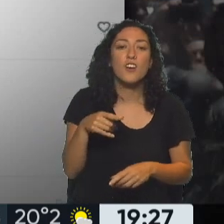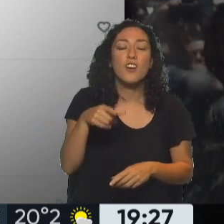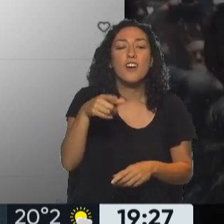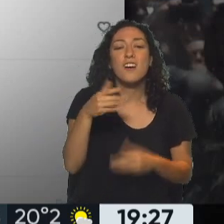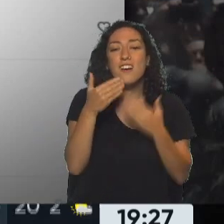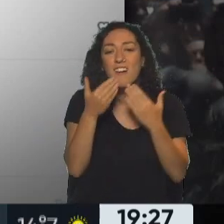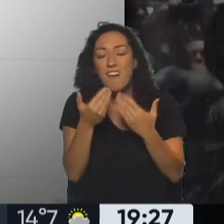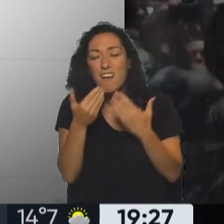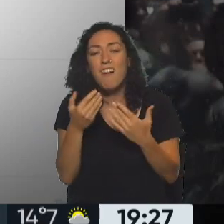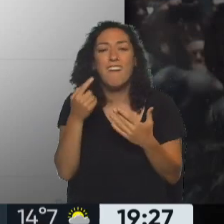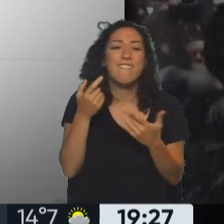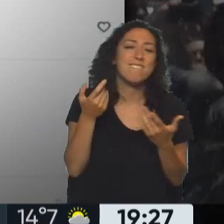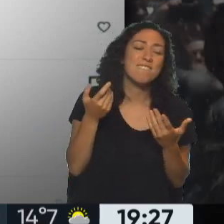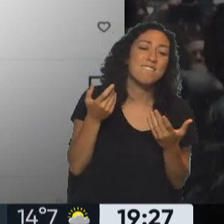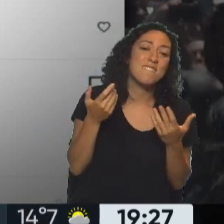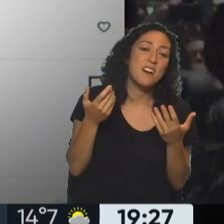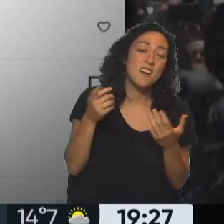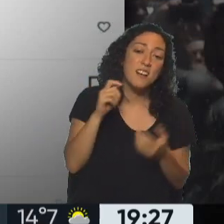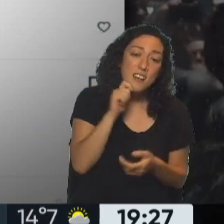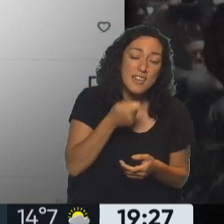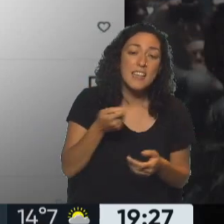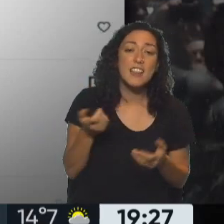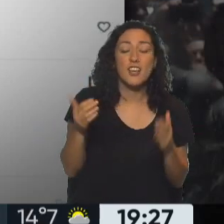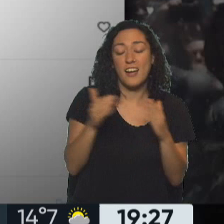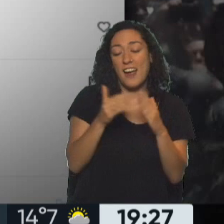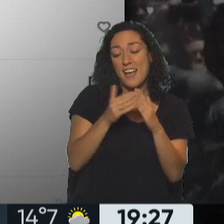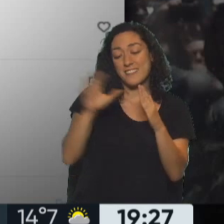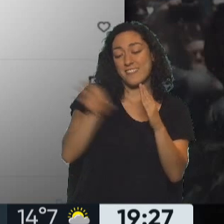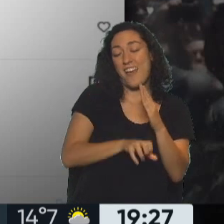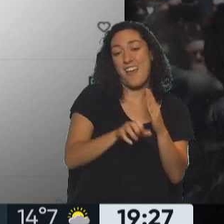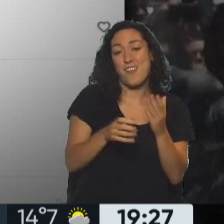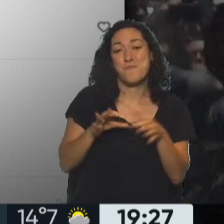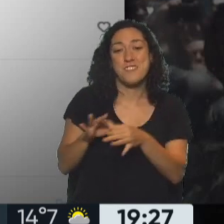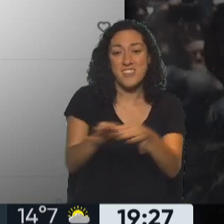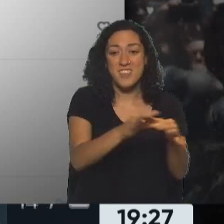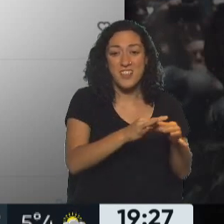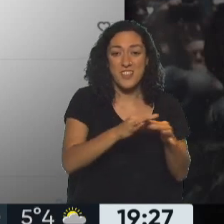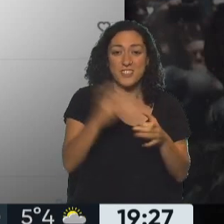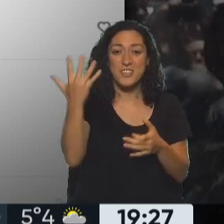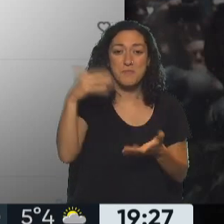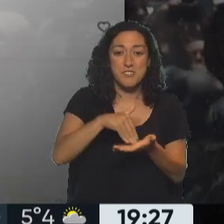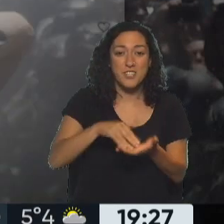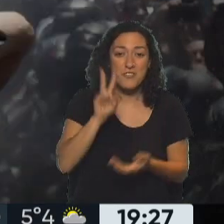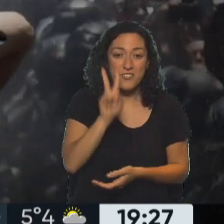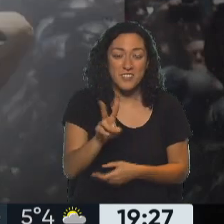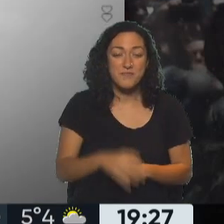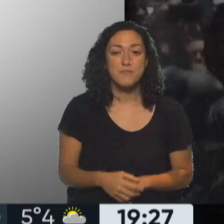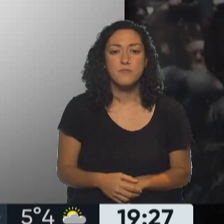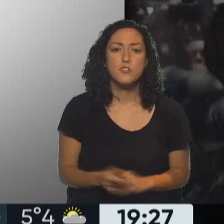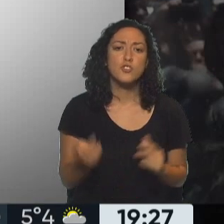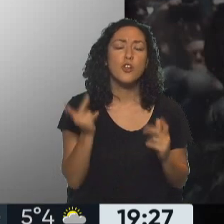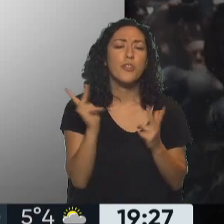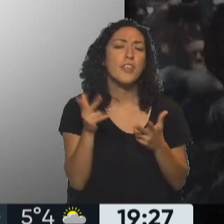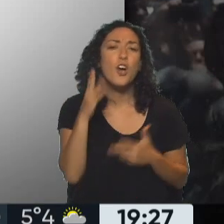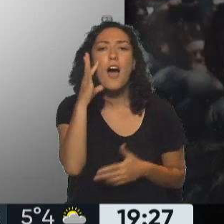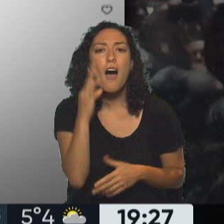Qué lindo poder traerle traerla a casa. Qué lindo verlos así de unidos. 5 millones. Porque yo te digo algo, estos muchachos van